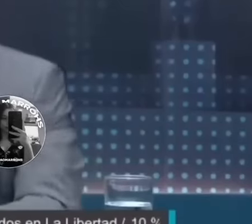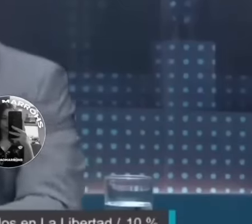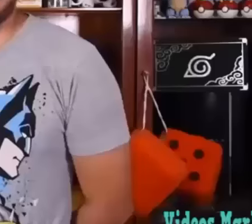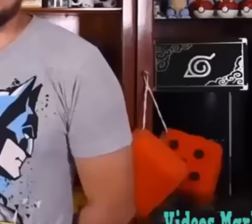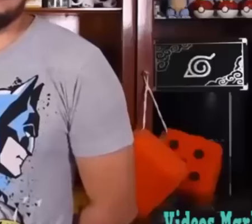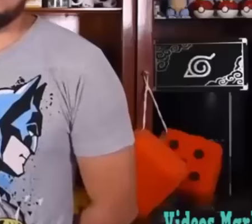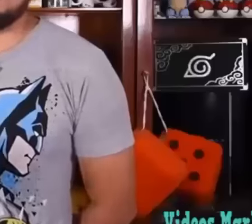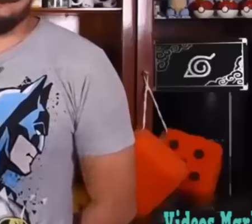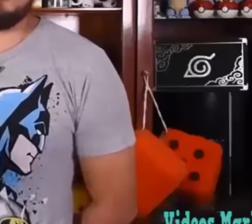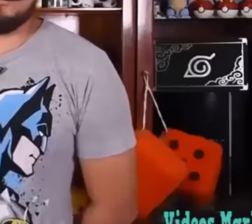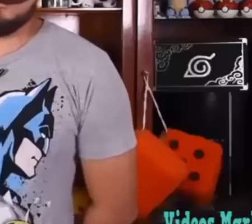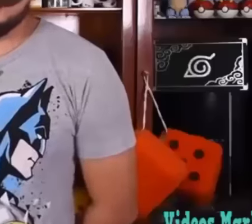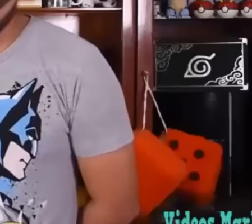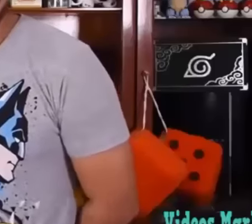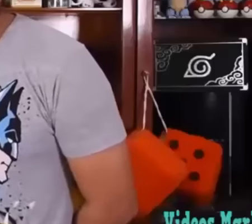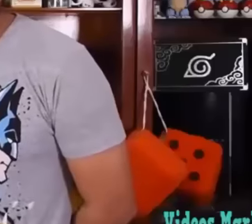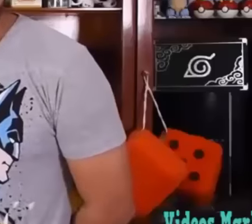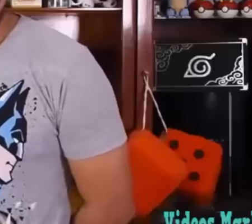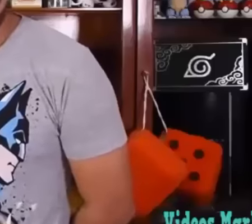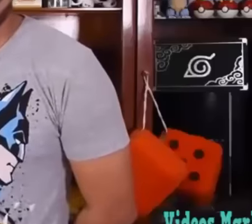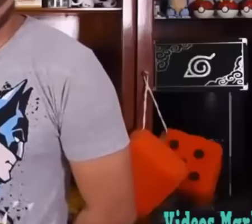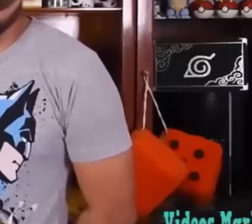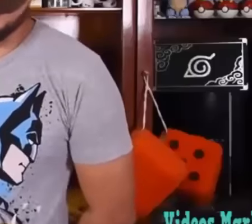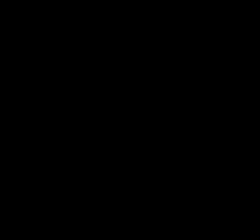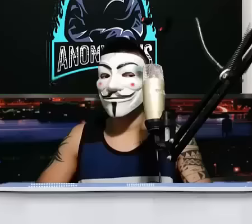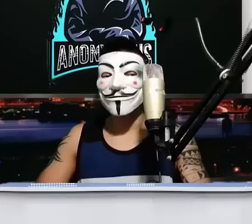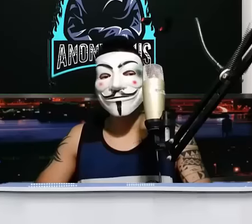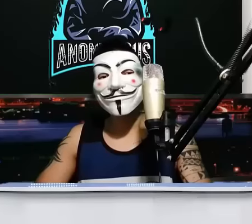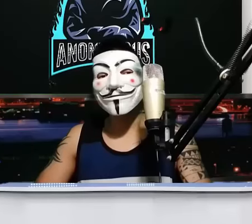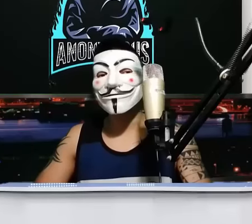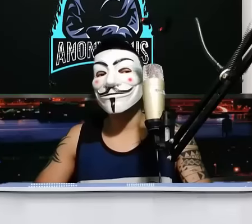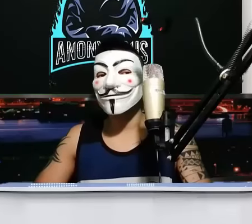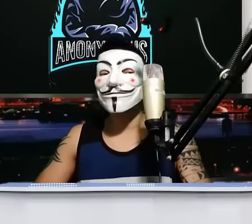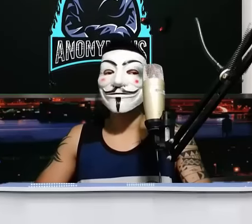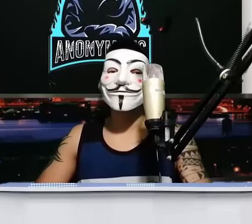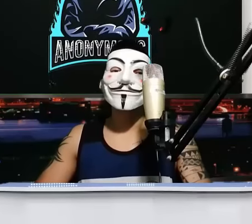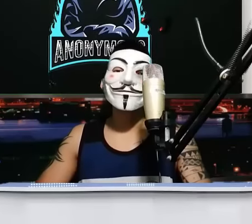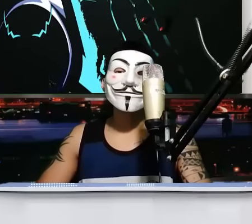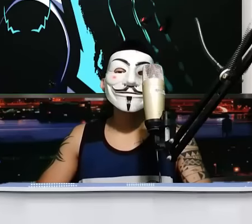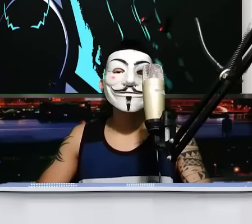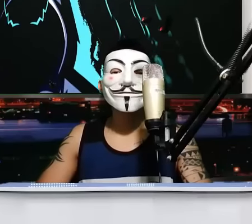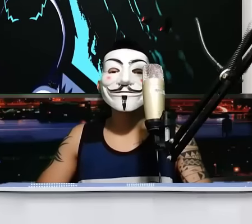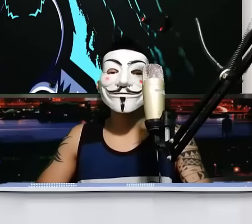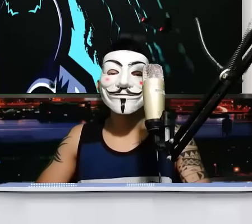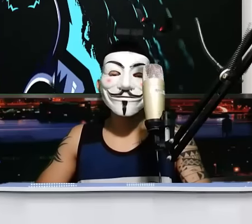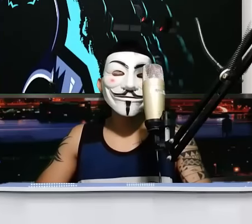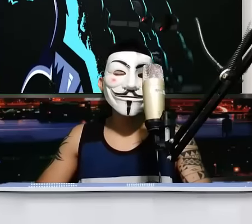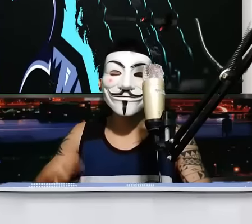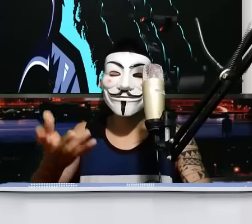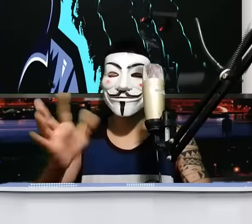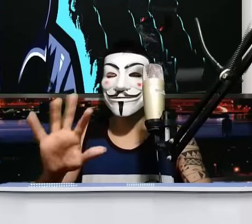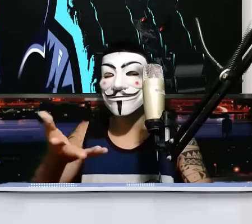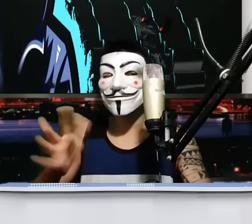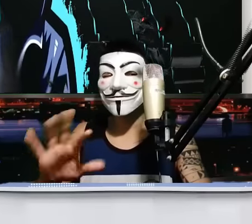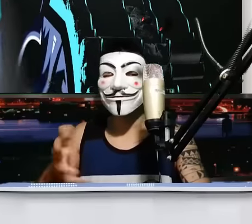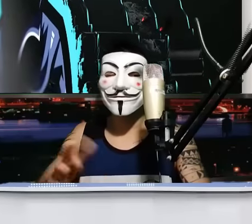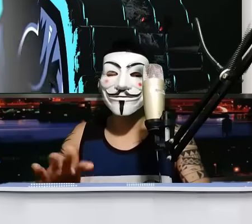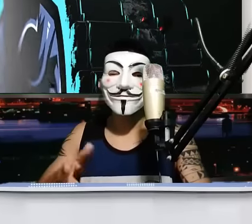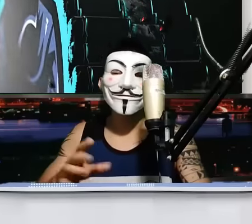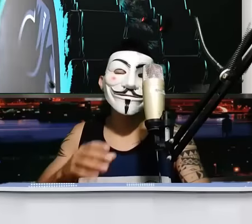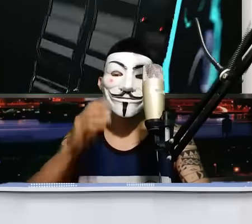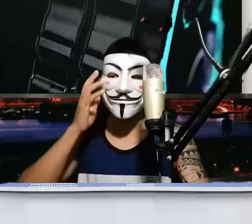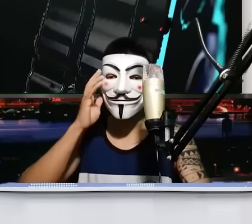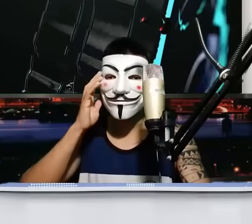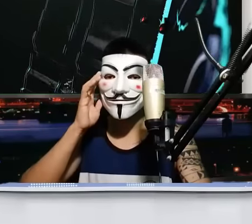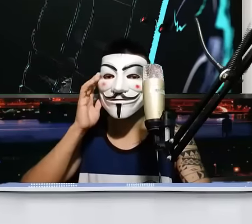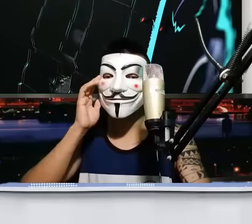este periodista. Oilo, ¿cómo dijo? Y sí, señores, para culminar, el youtuber español Agustín Osto,